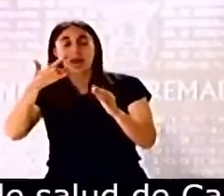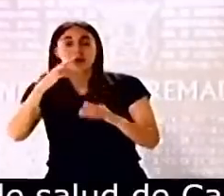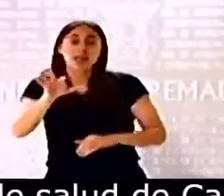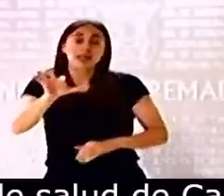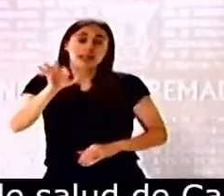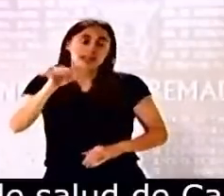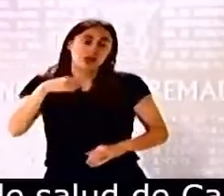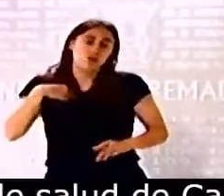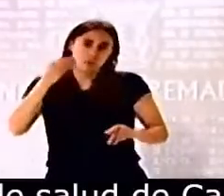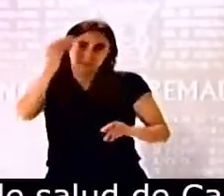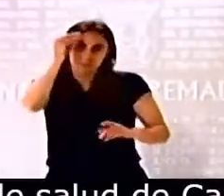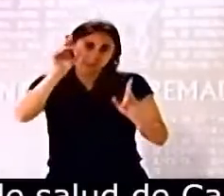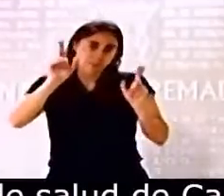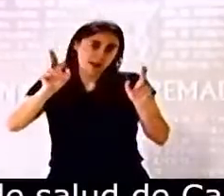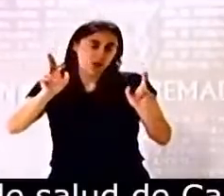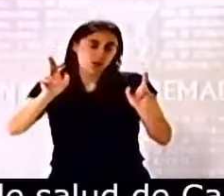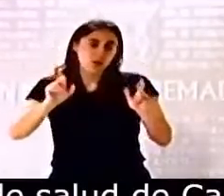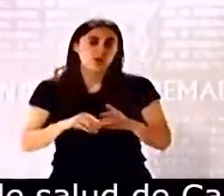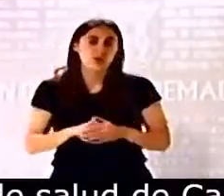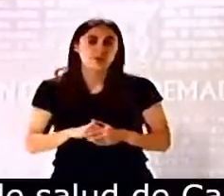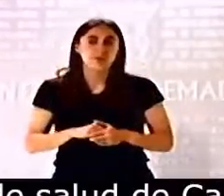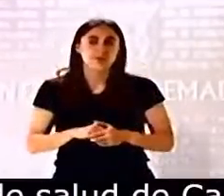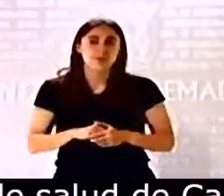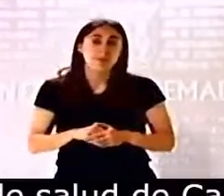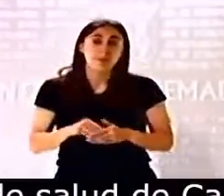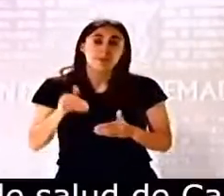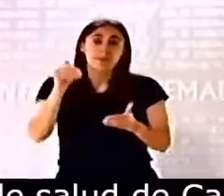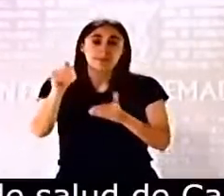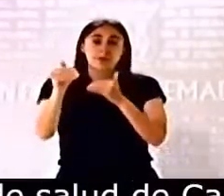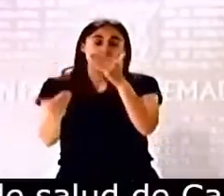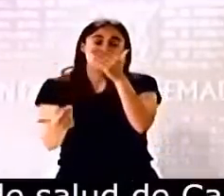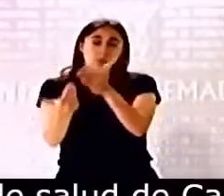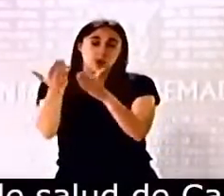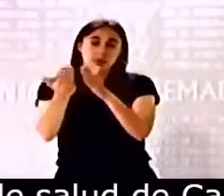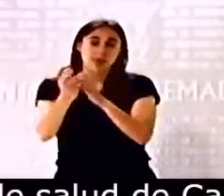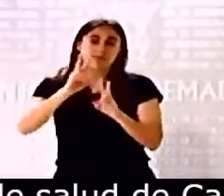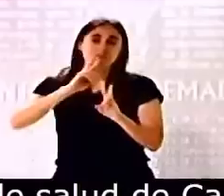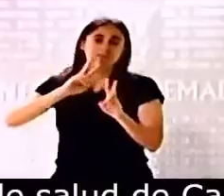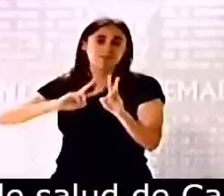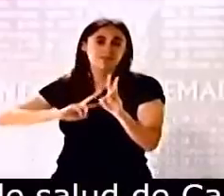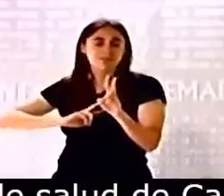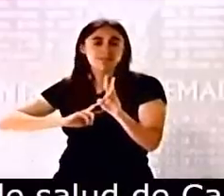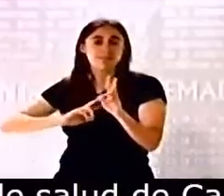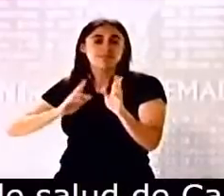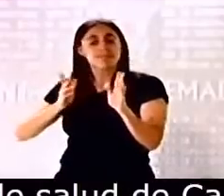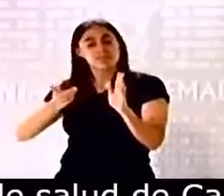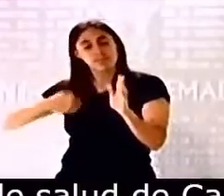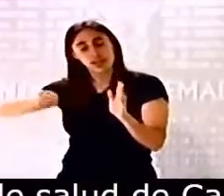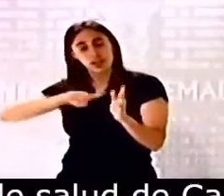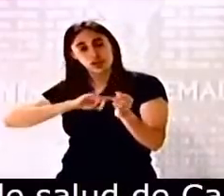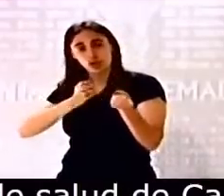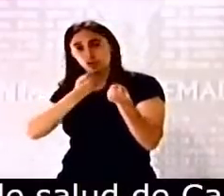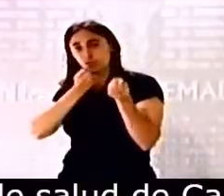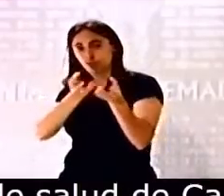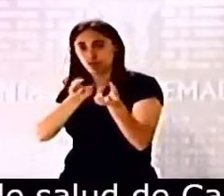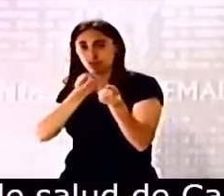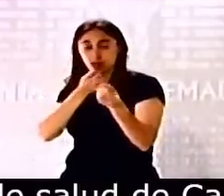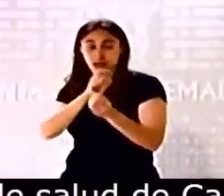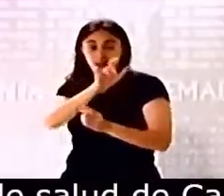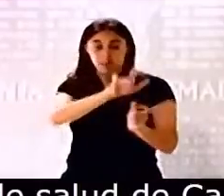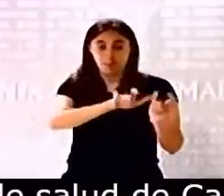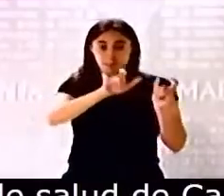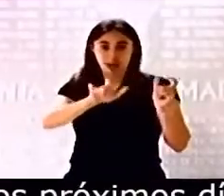espero que esté en los próximos días y que podamos darle puntual información a las personas que fueron